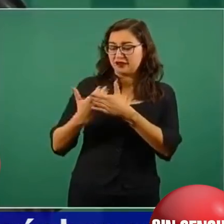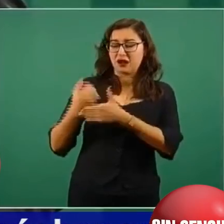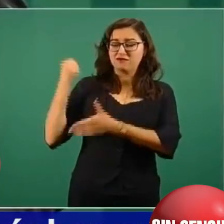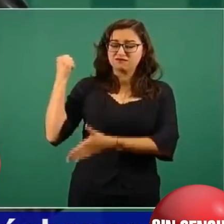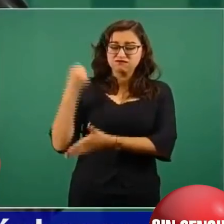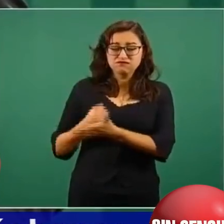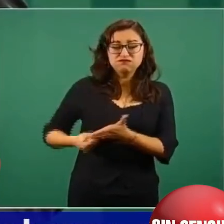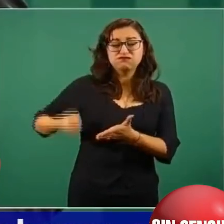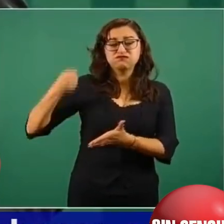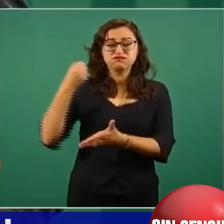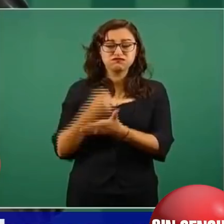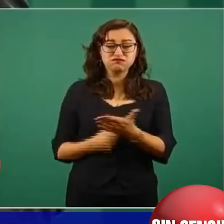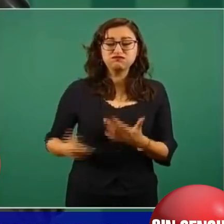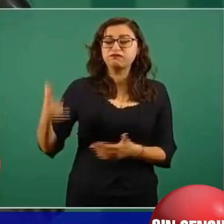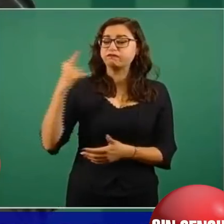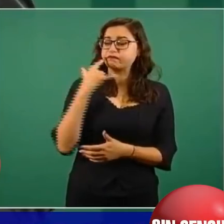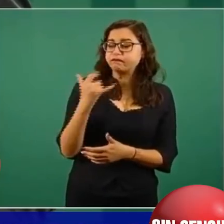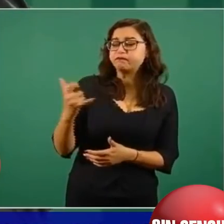ideales,